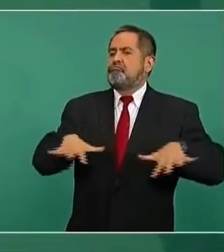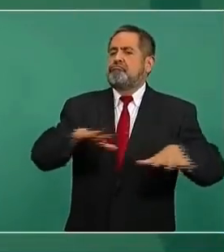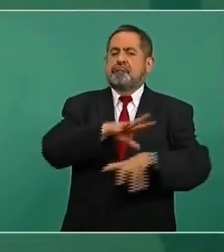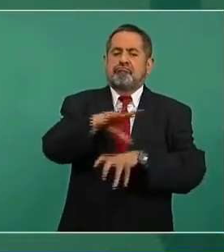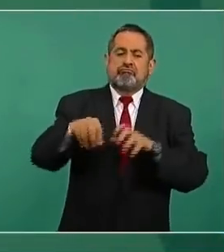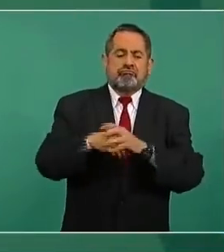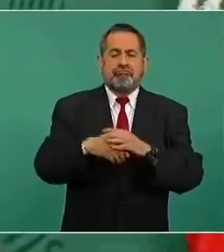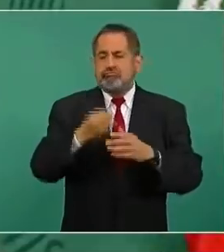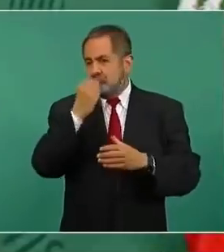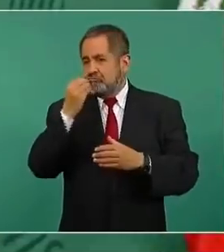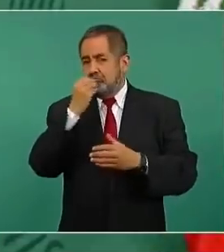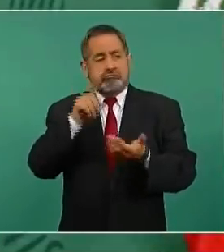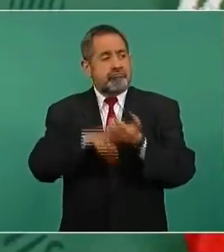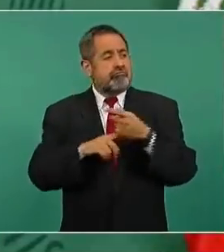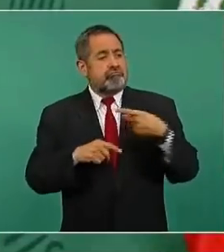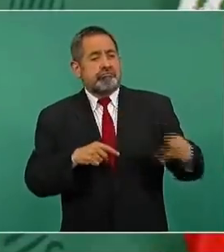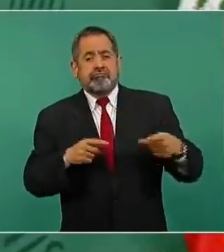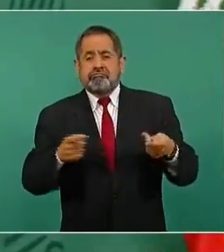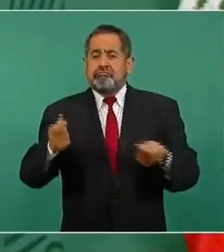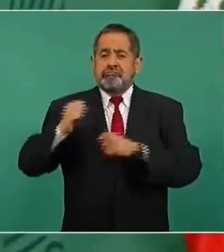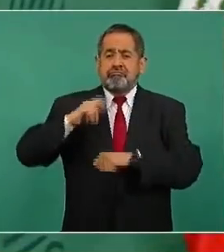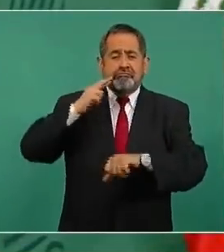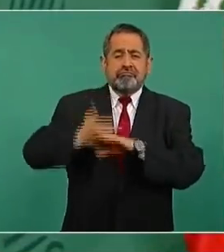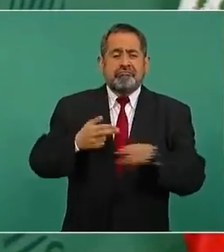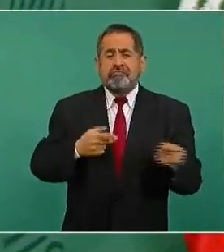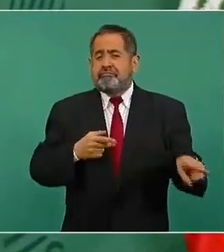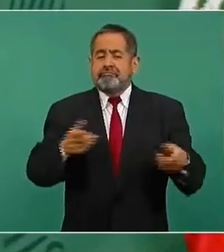de los alimentos,